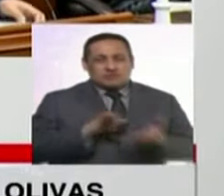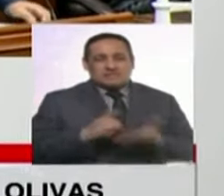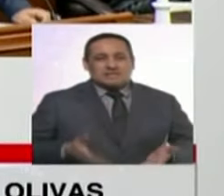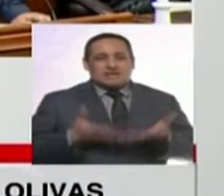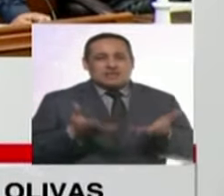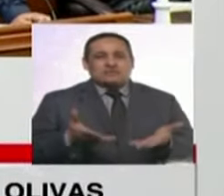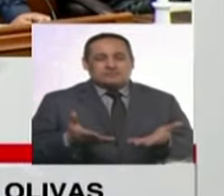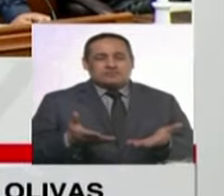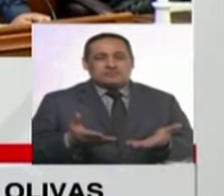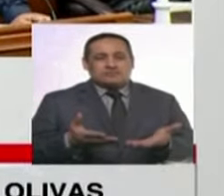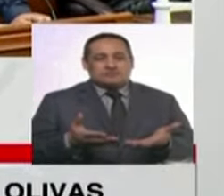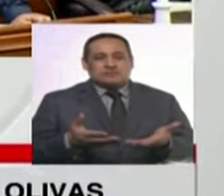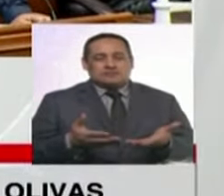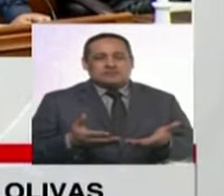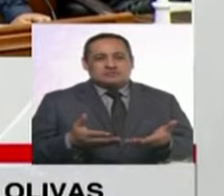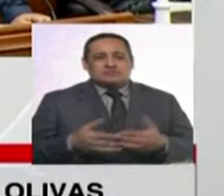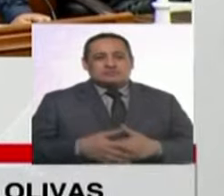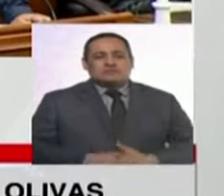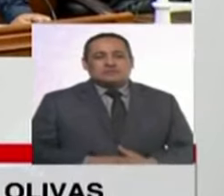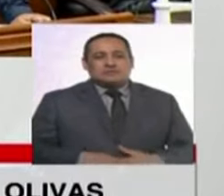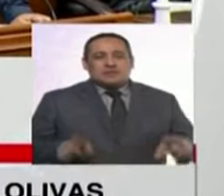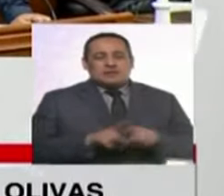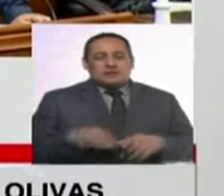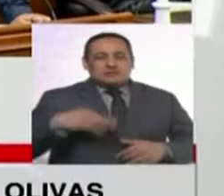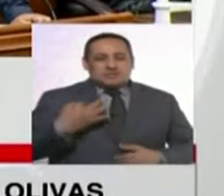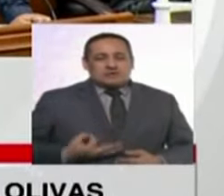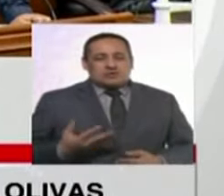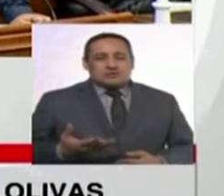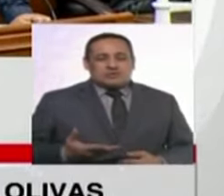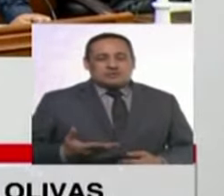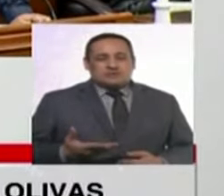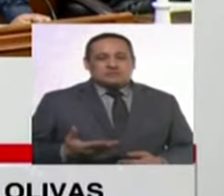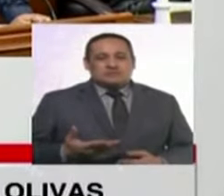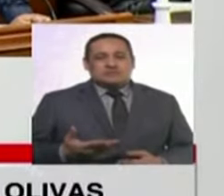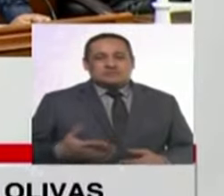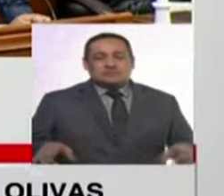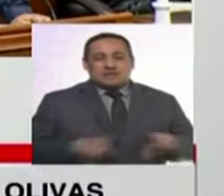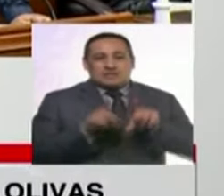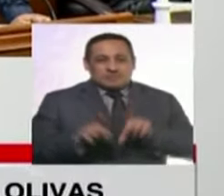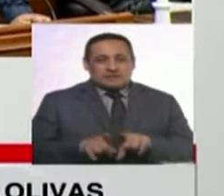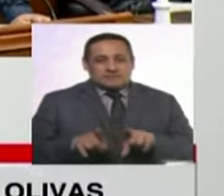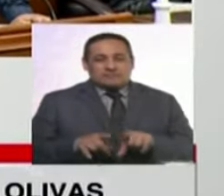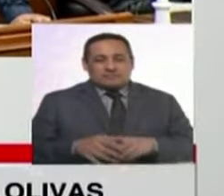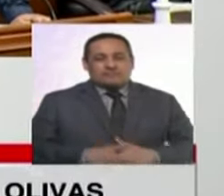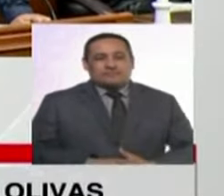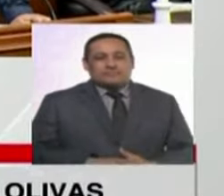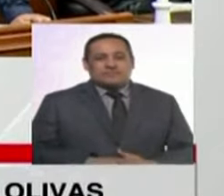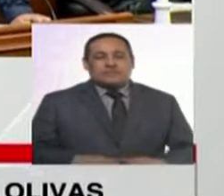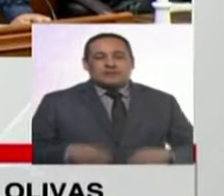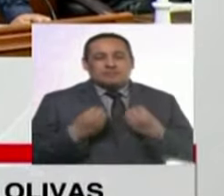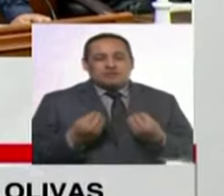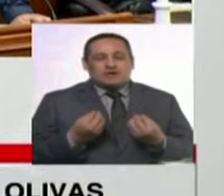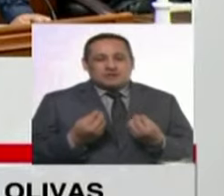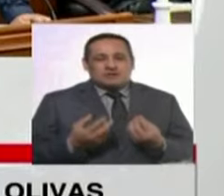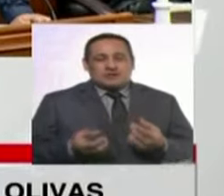le ha asignado señor Además porque